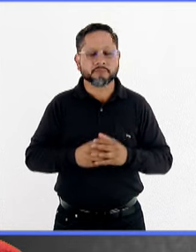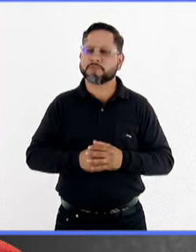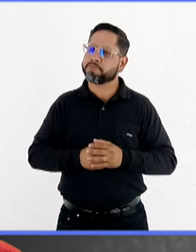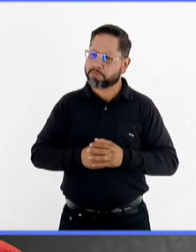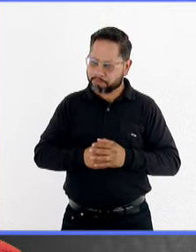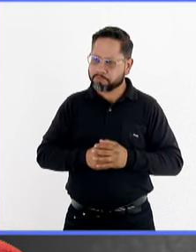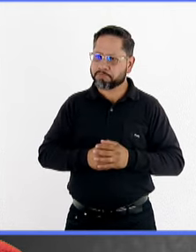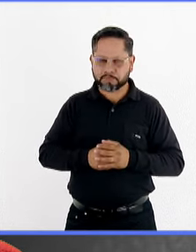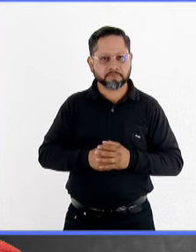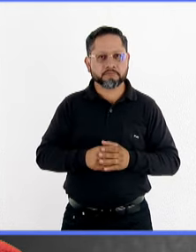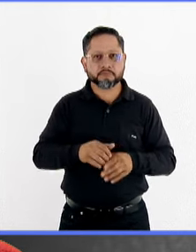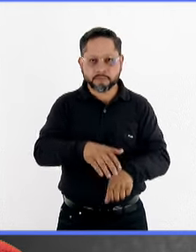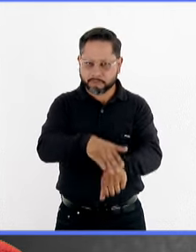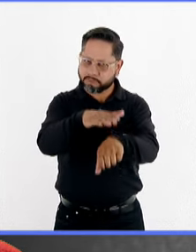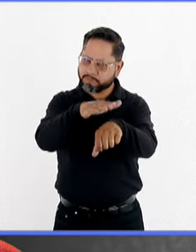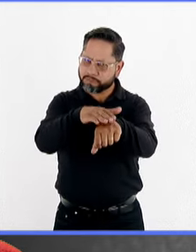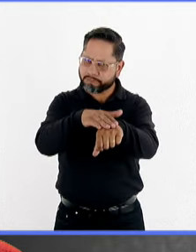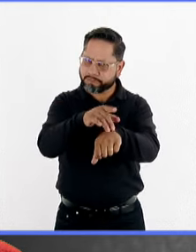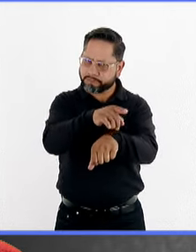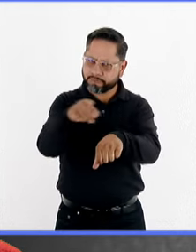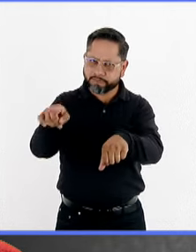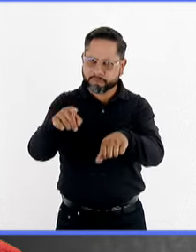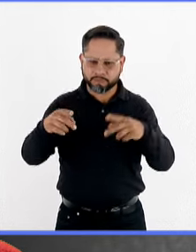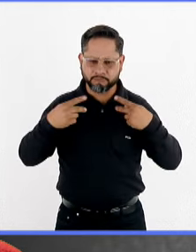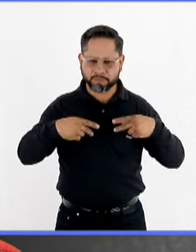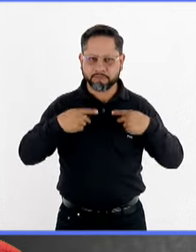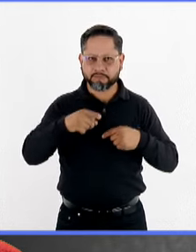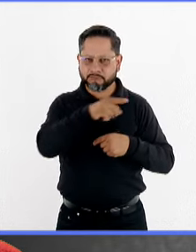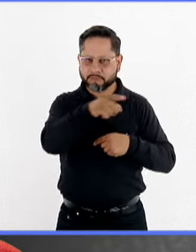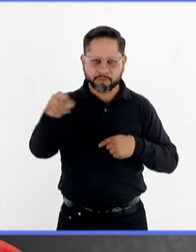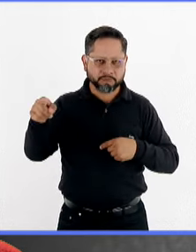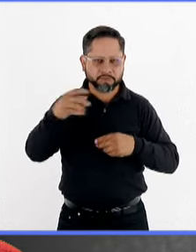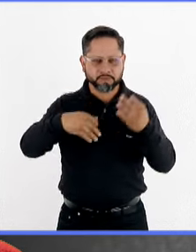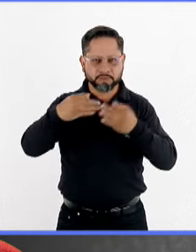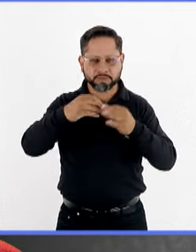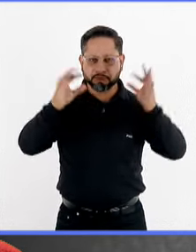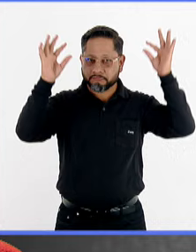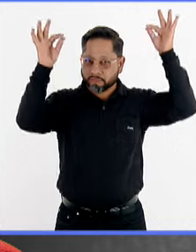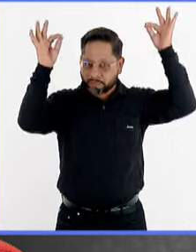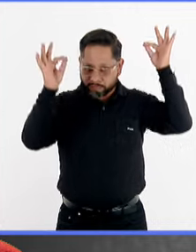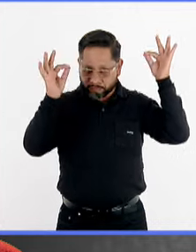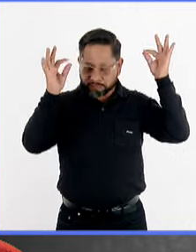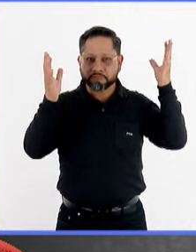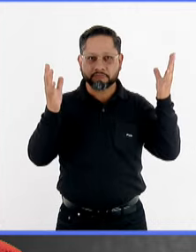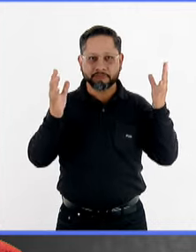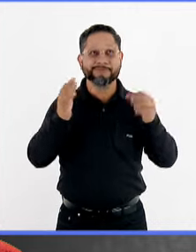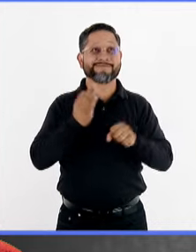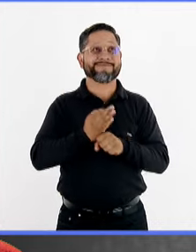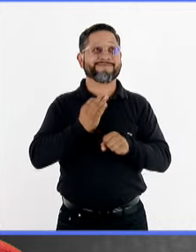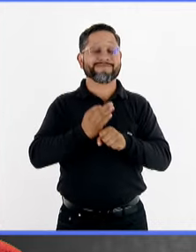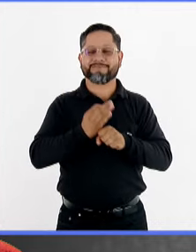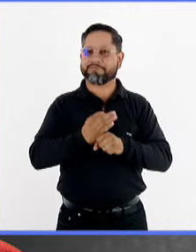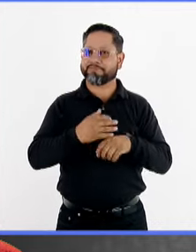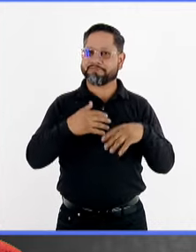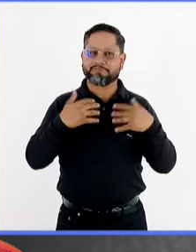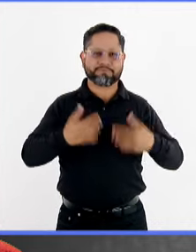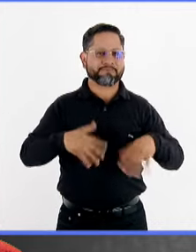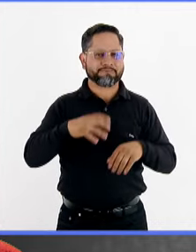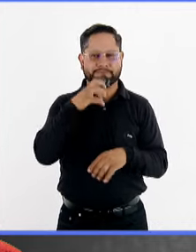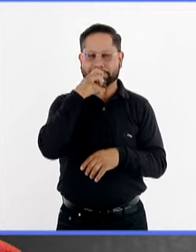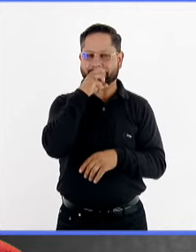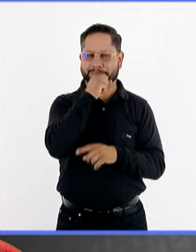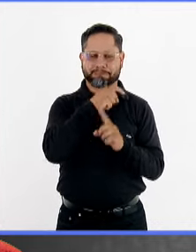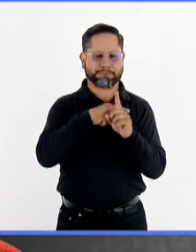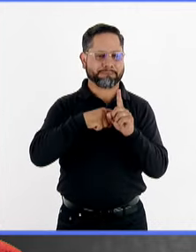Solicitamos a nuestro público que pues lleve un sombrero o algo así siempre, sobre todo en estas fechas de máximo